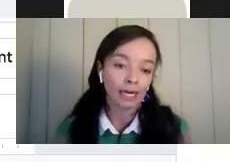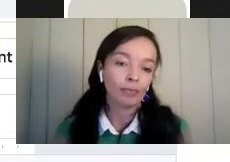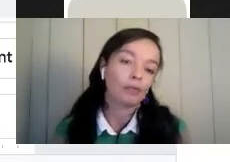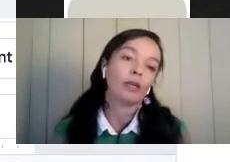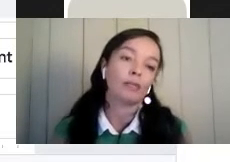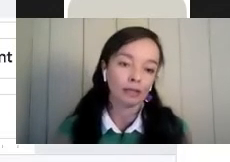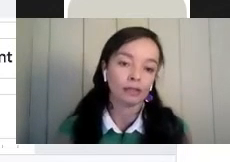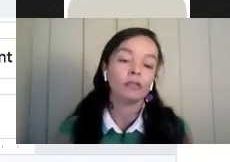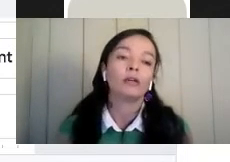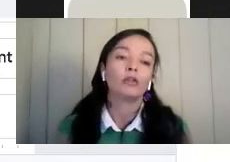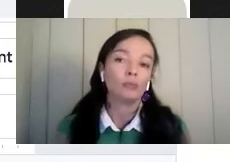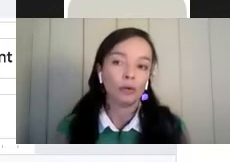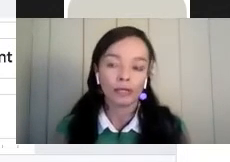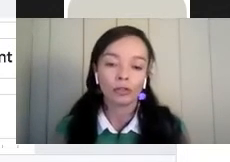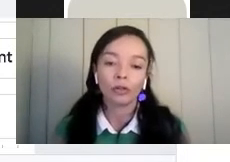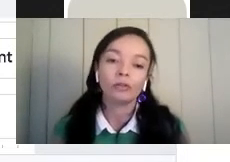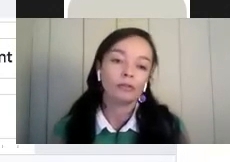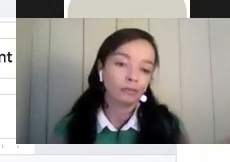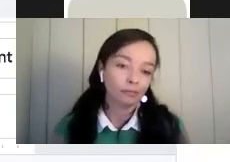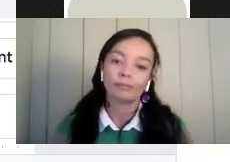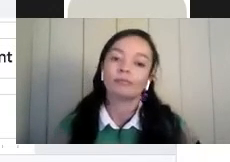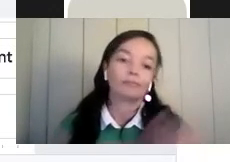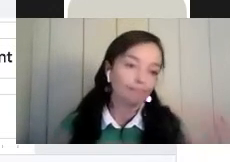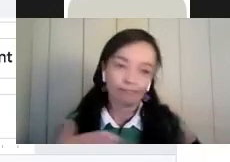empezar, pero también con moderación.